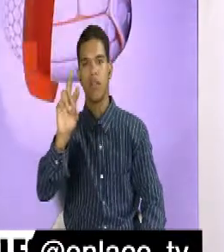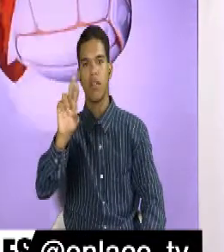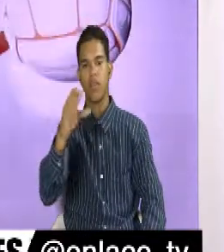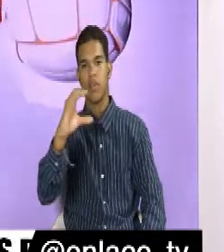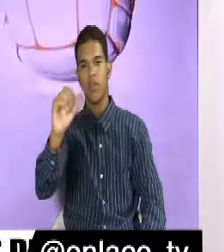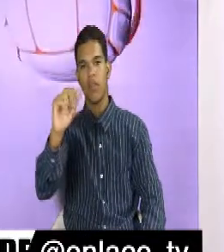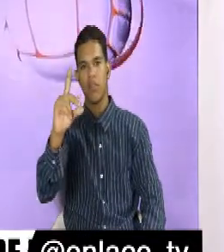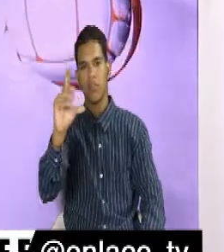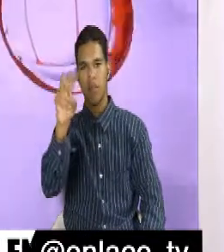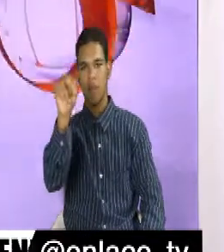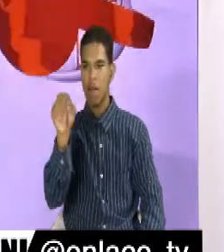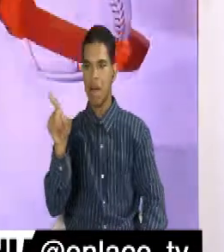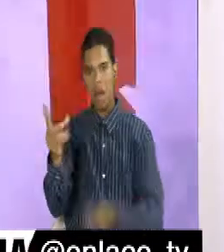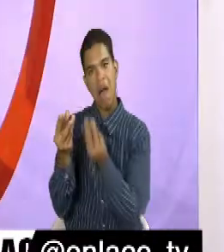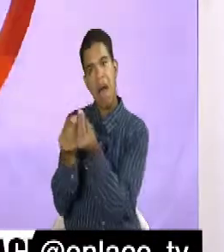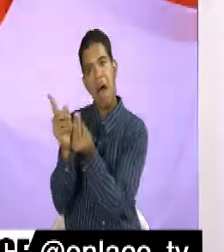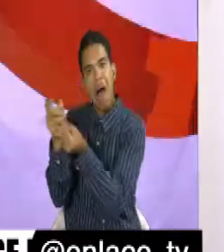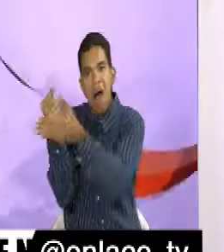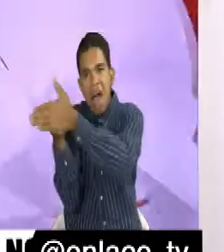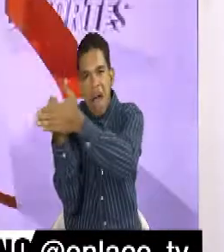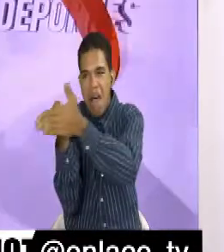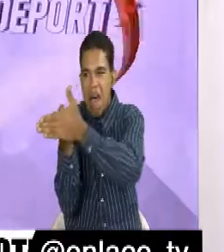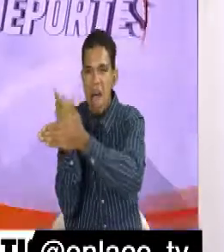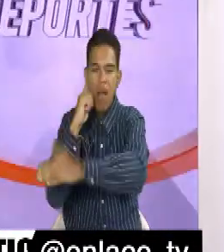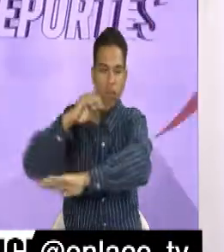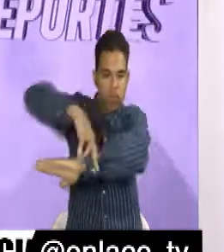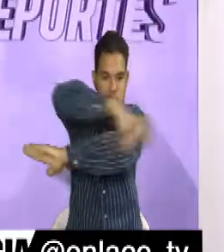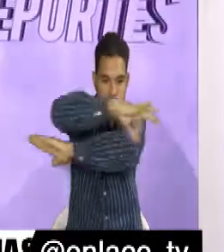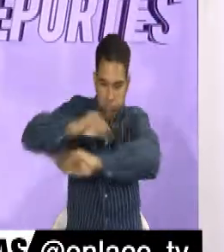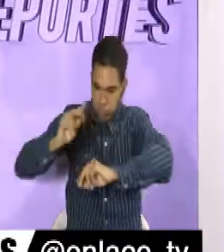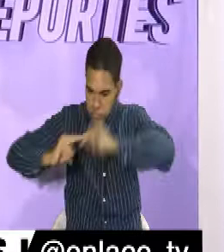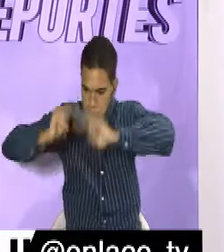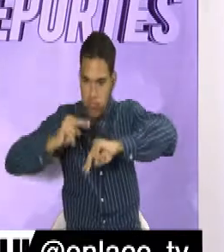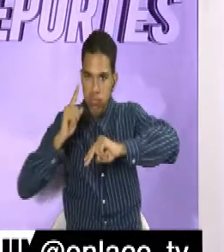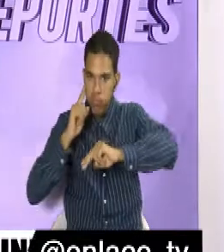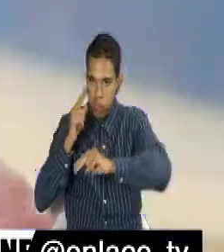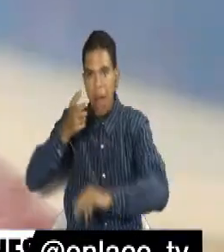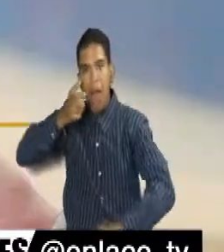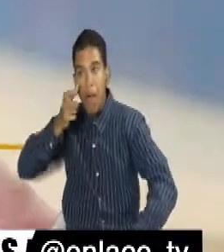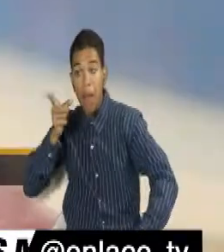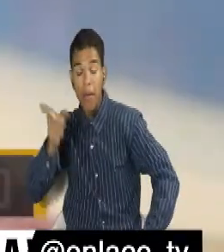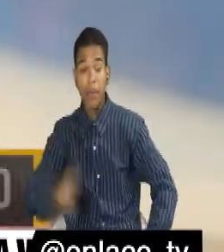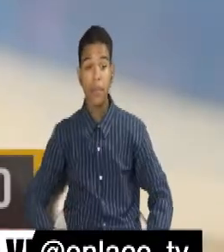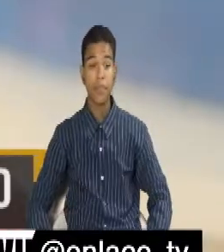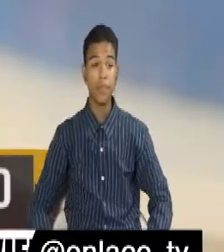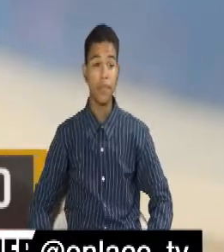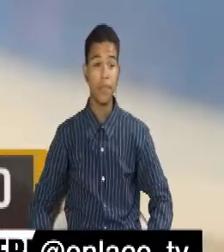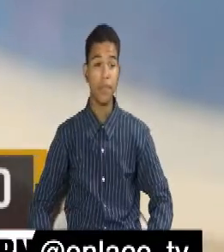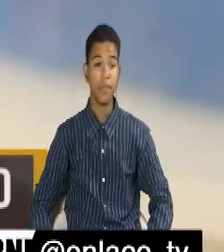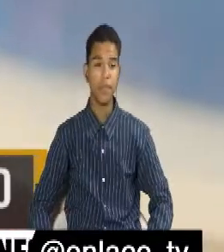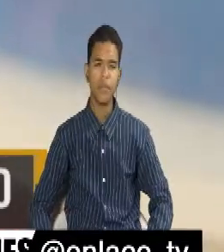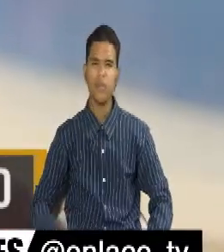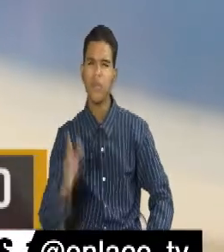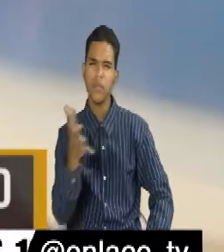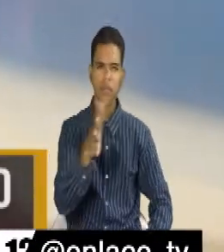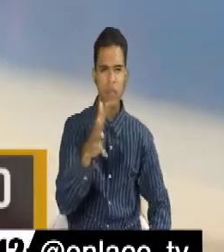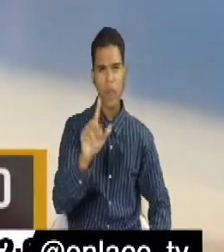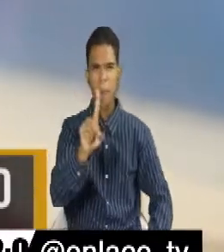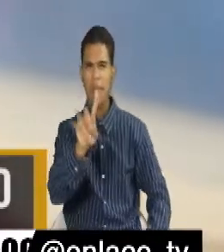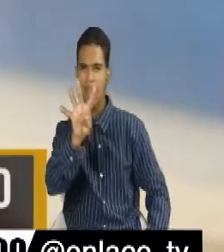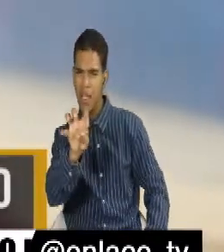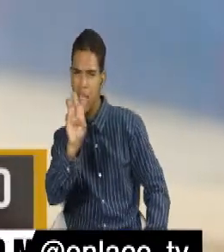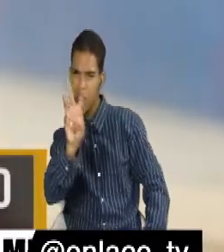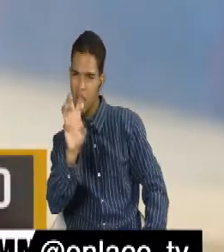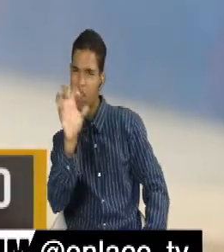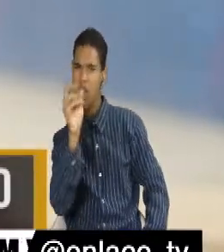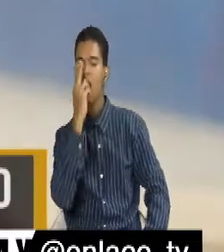veedor de las labores que se ejecutan en el escenario deportivo. En el 80, con un torneo